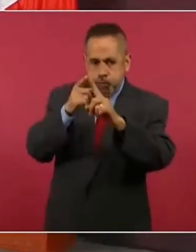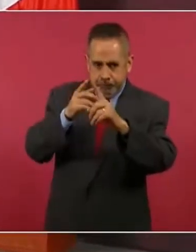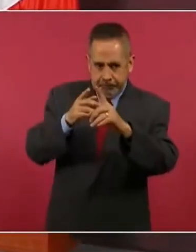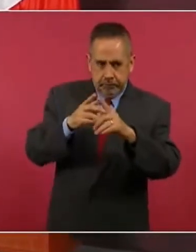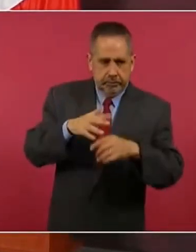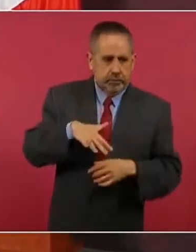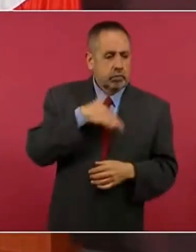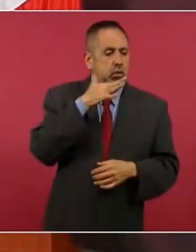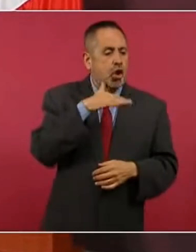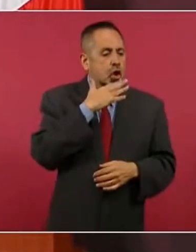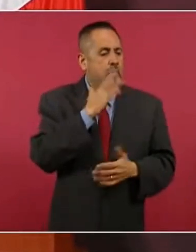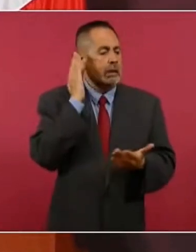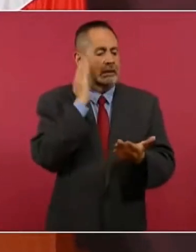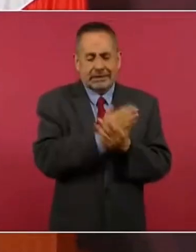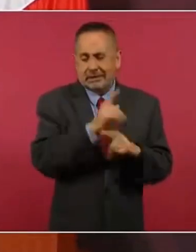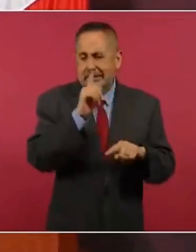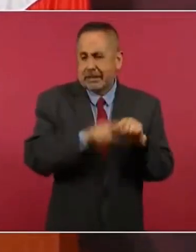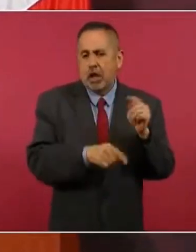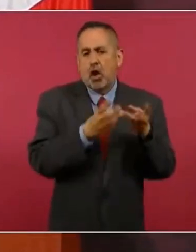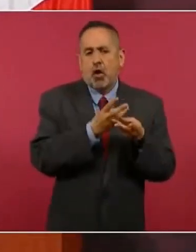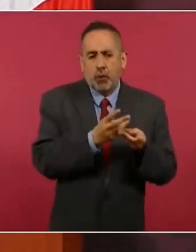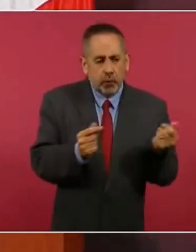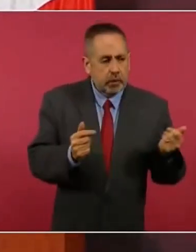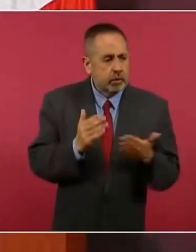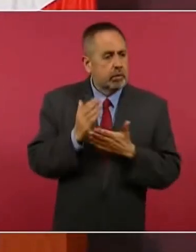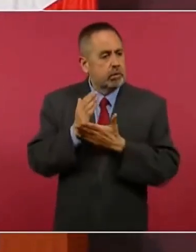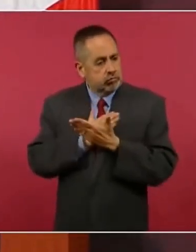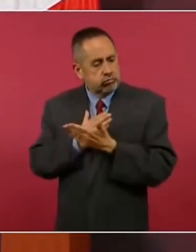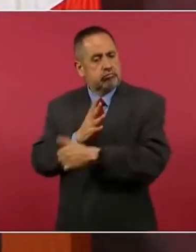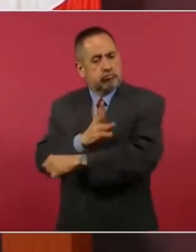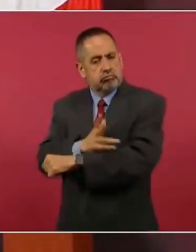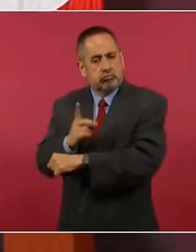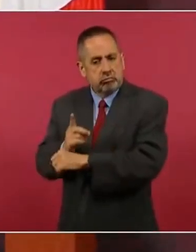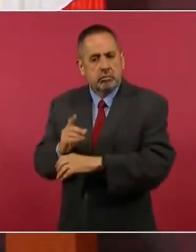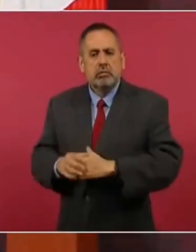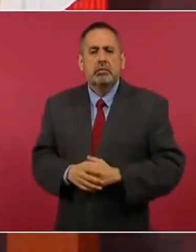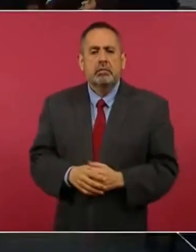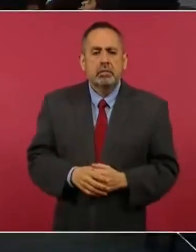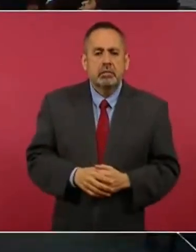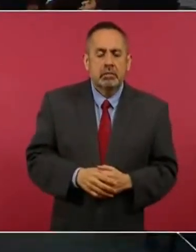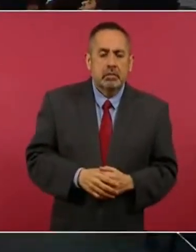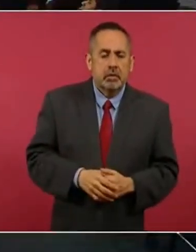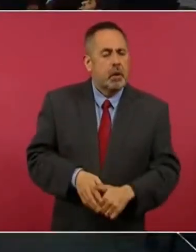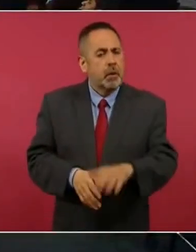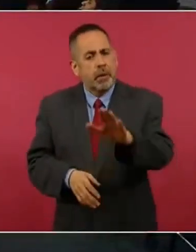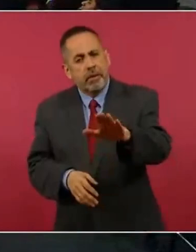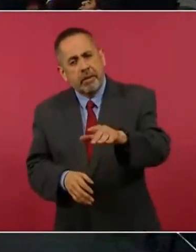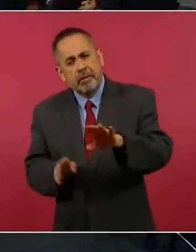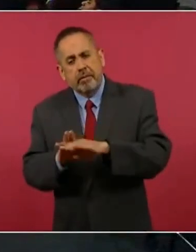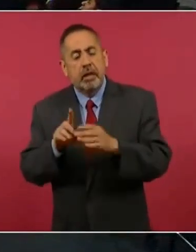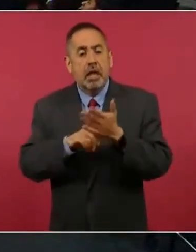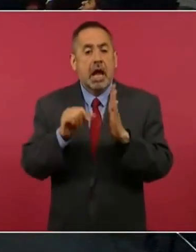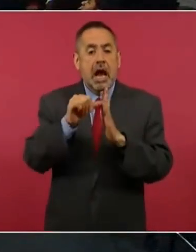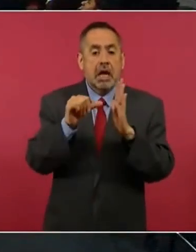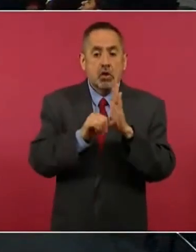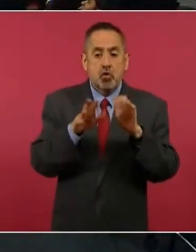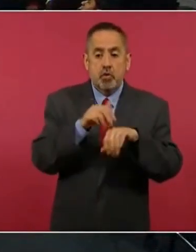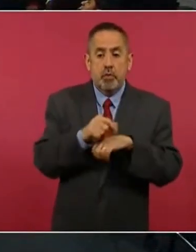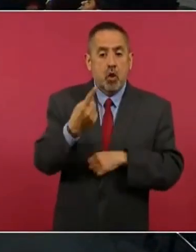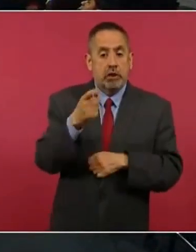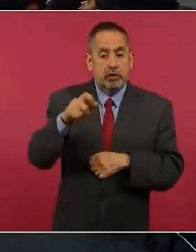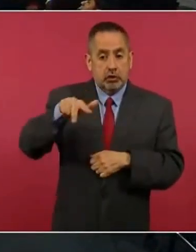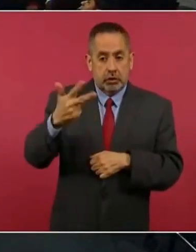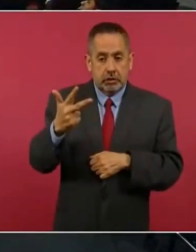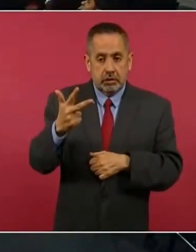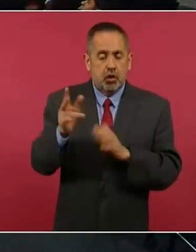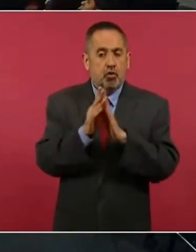acabar con la corrupción, combatir la corrupción. De acuerdo, señor presidente, pero estamos hablando del artículo 113